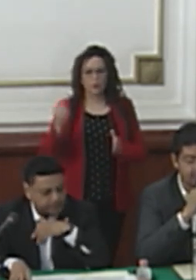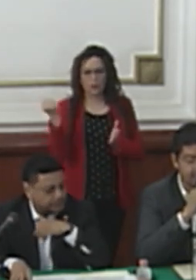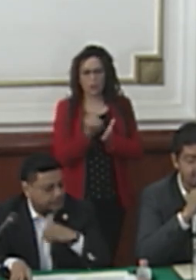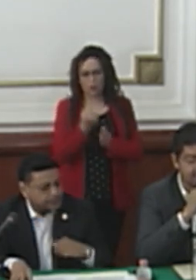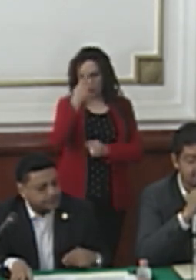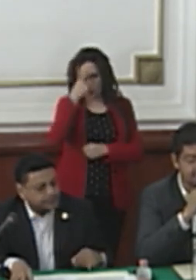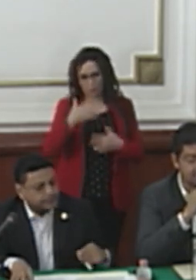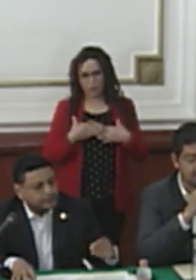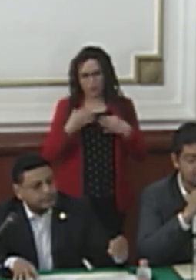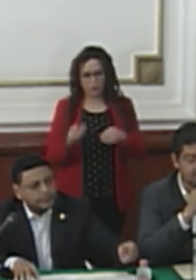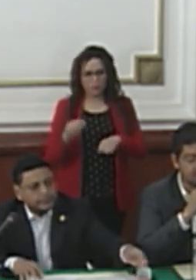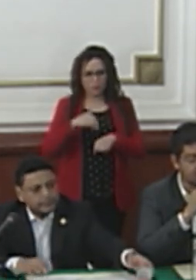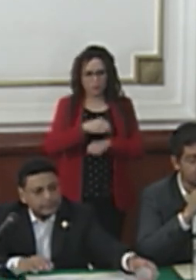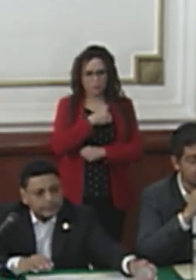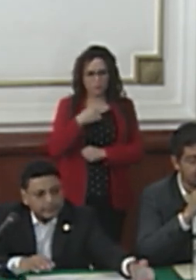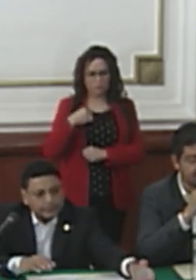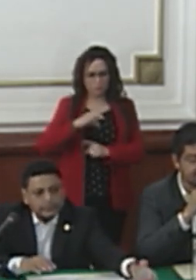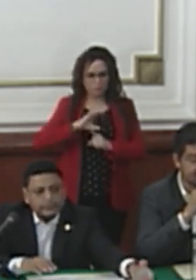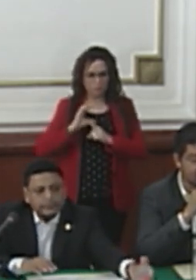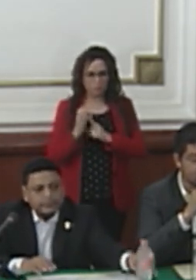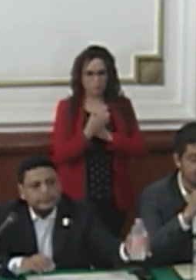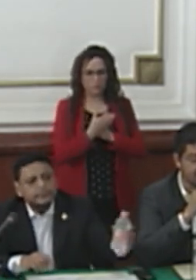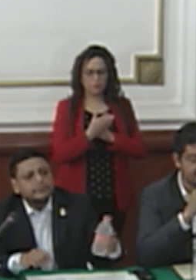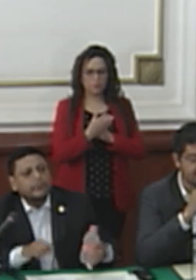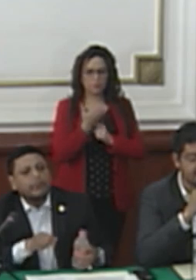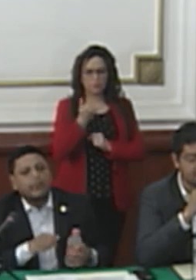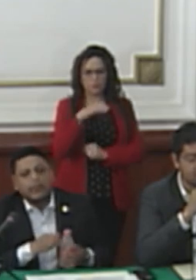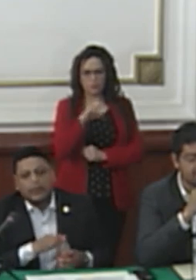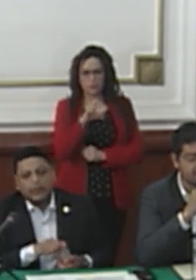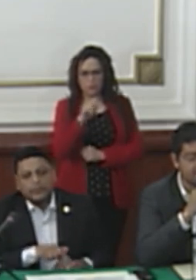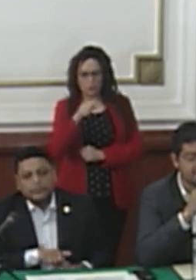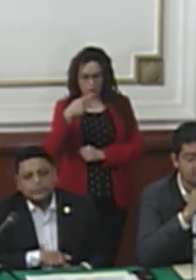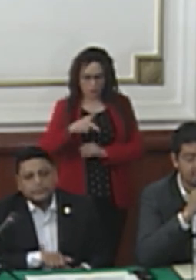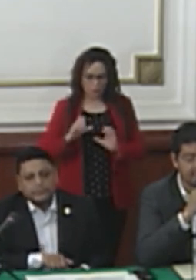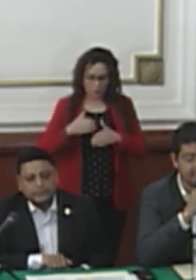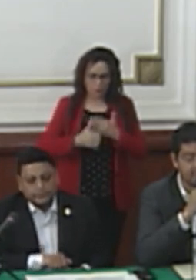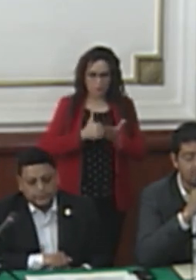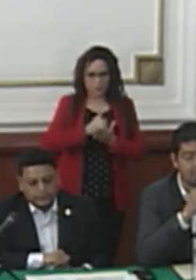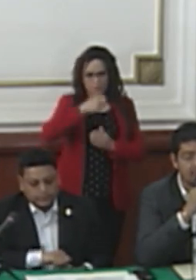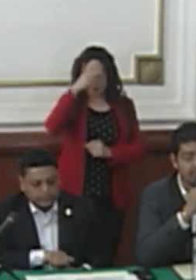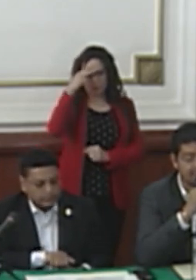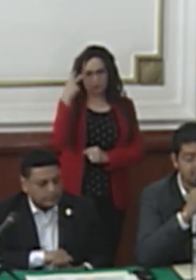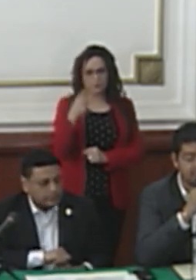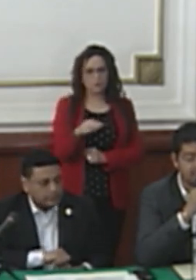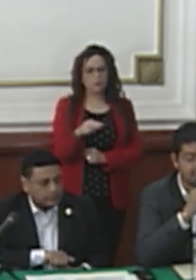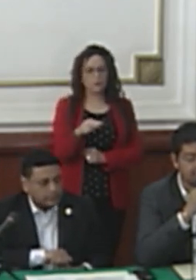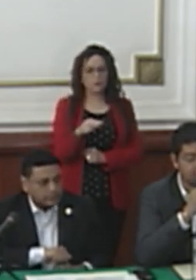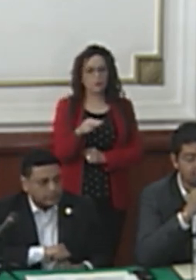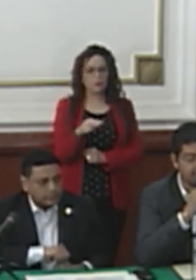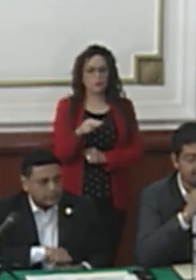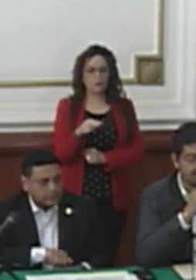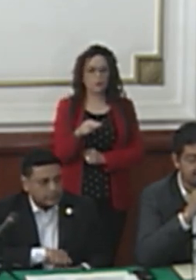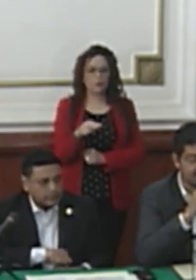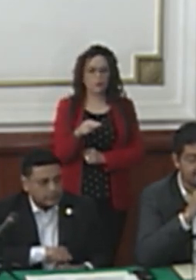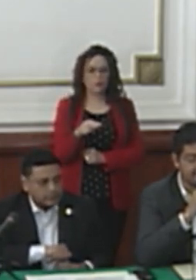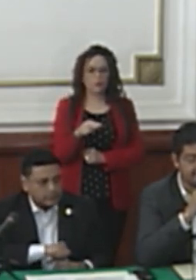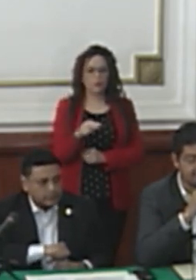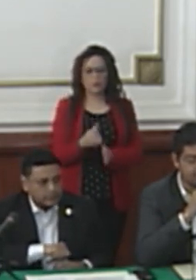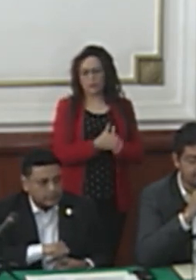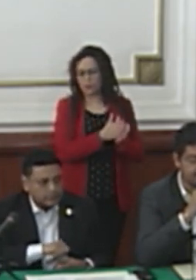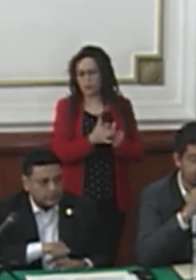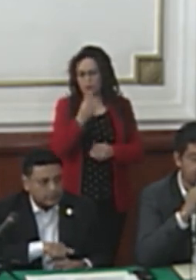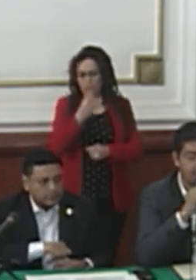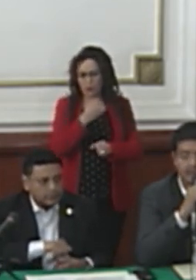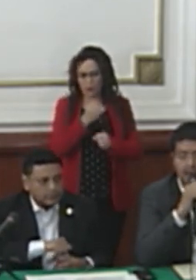creación e integración de comisiones ordinarias y comités del Congreso de la Ciudad de México que funcionarán durante la tercera